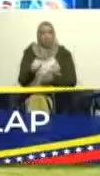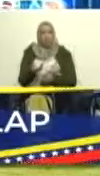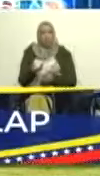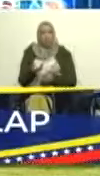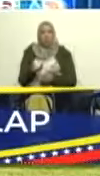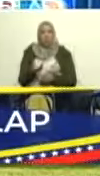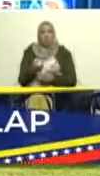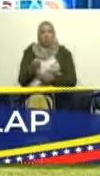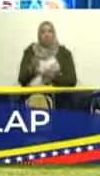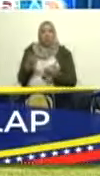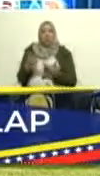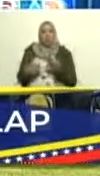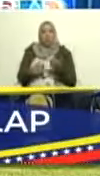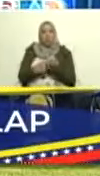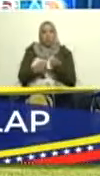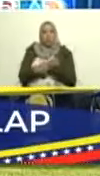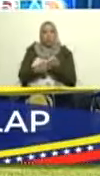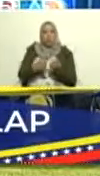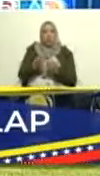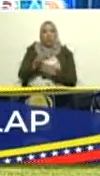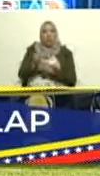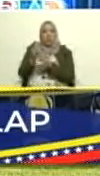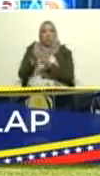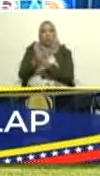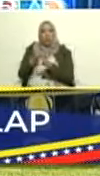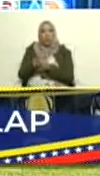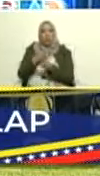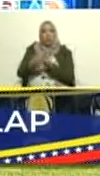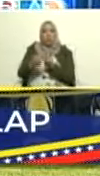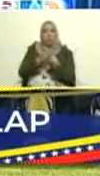comida del pueblo. Y de manera heroica resistió la